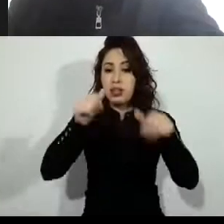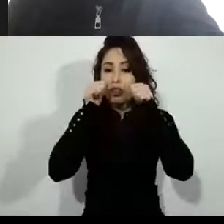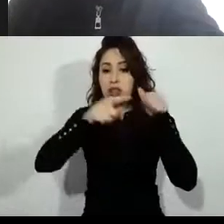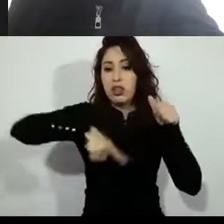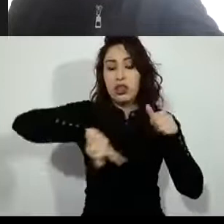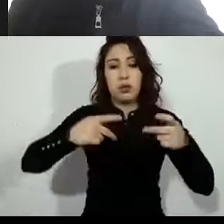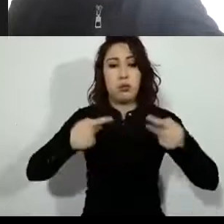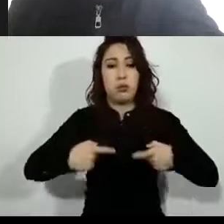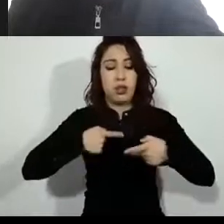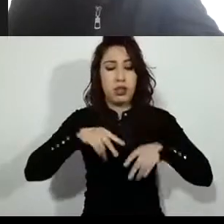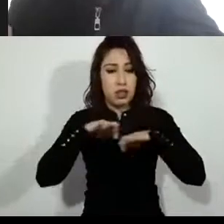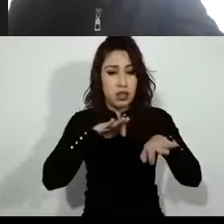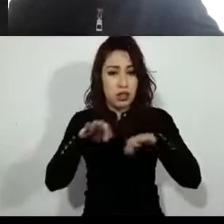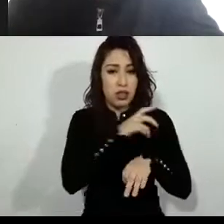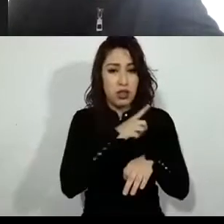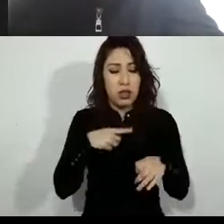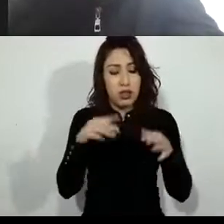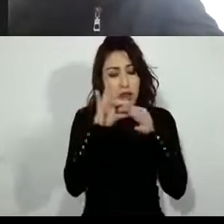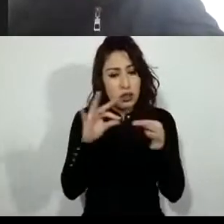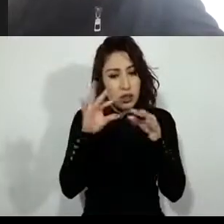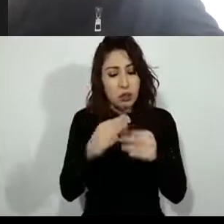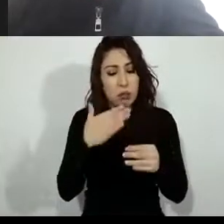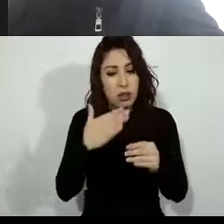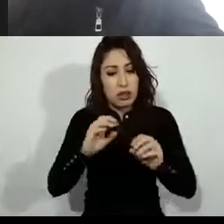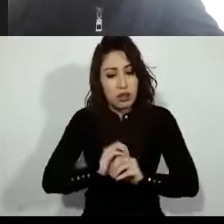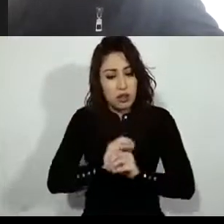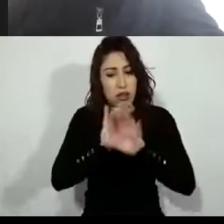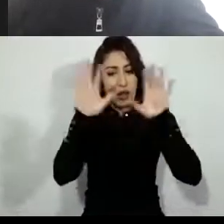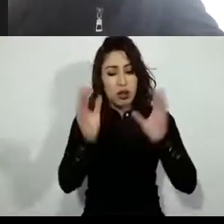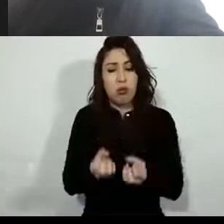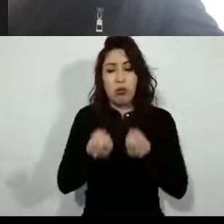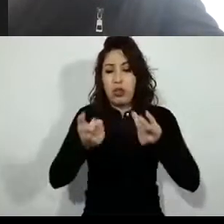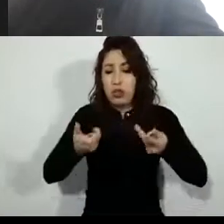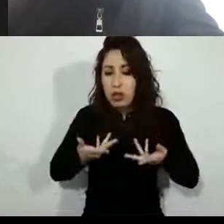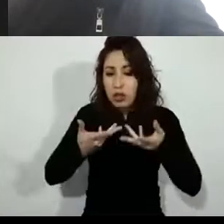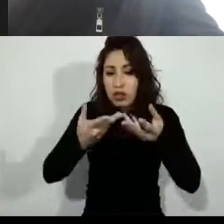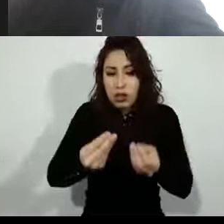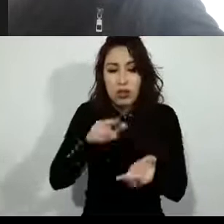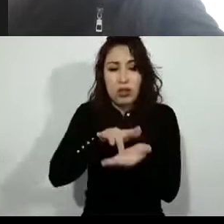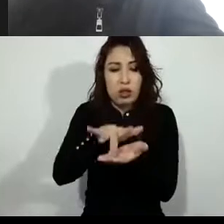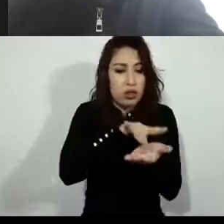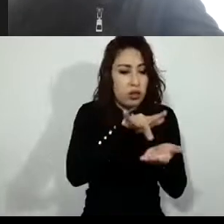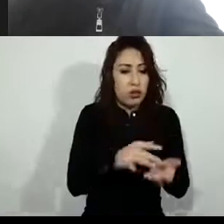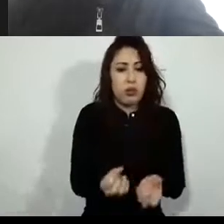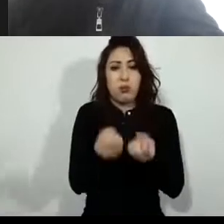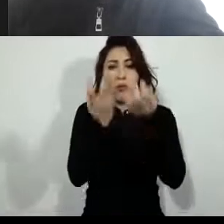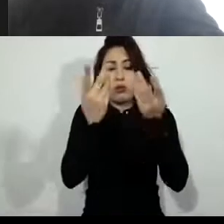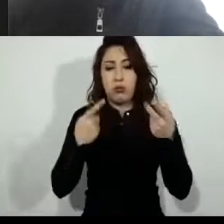Bien cuantificado, con toda la base de los trabajadores y haciendo una